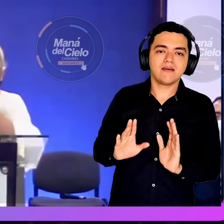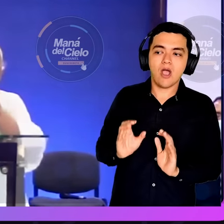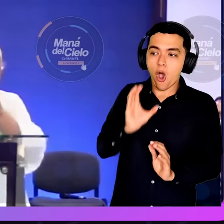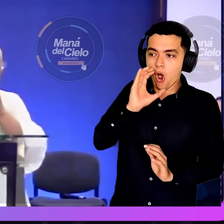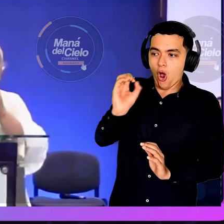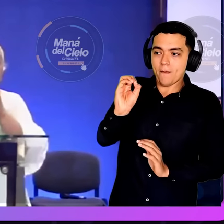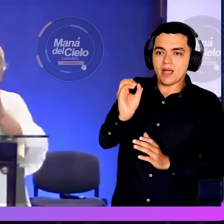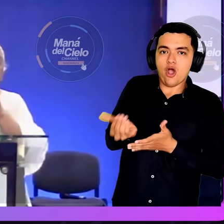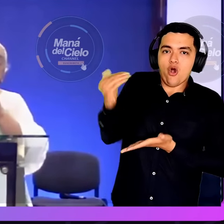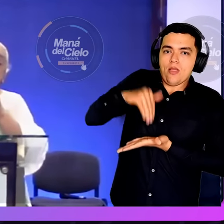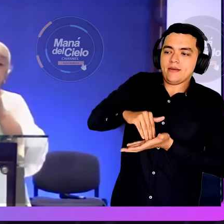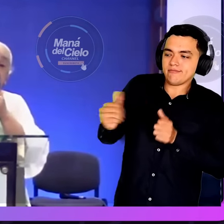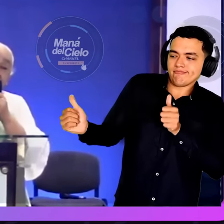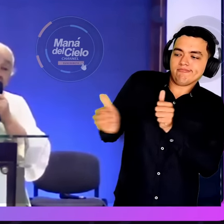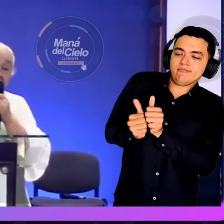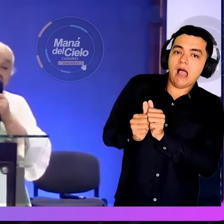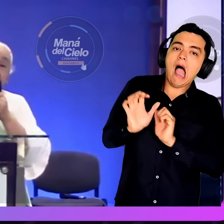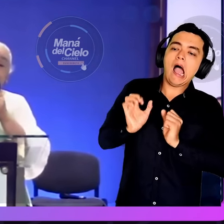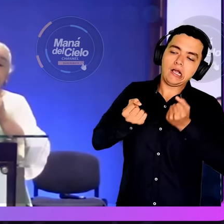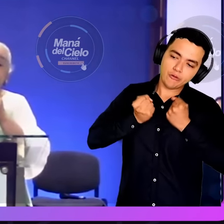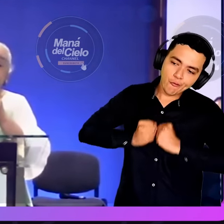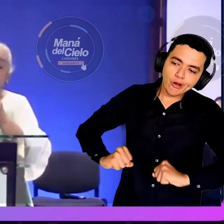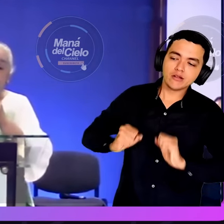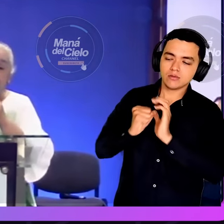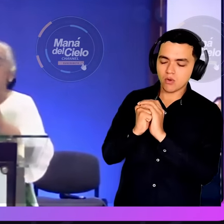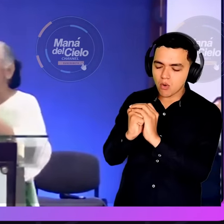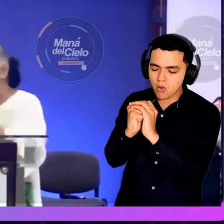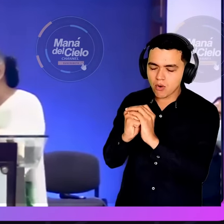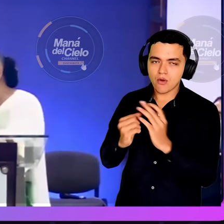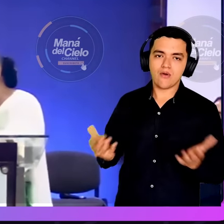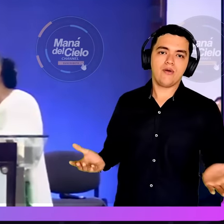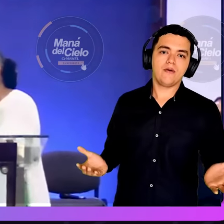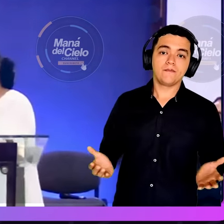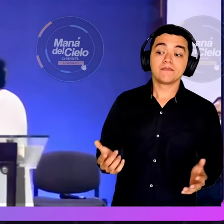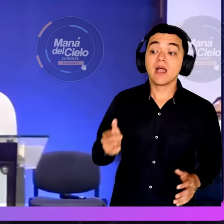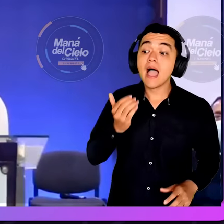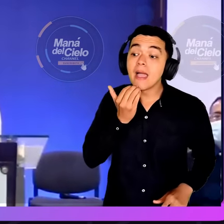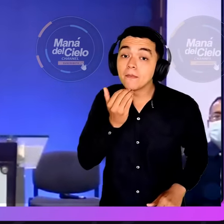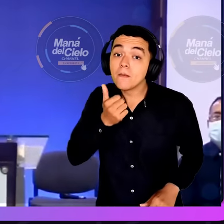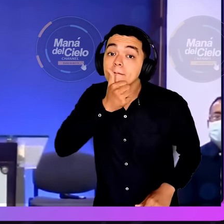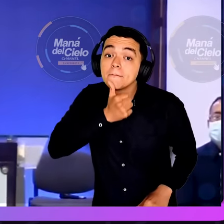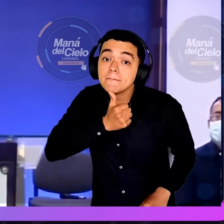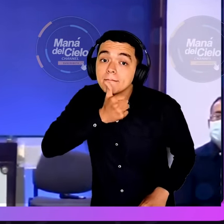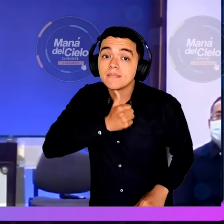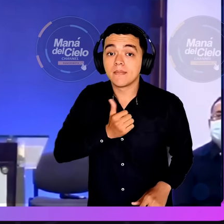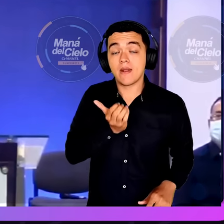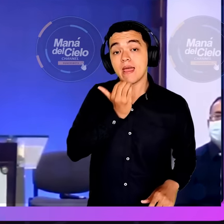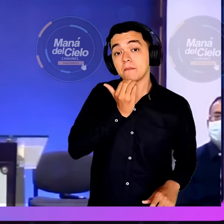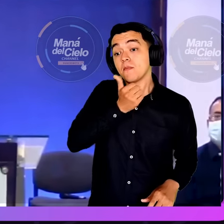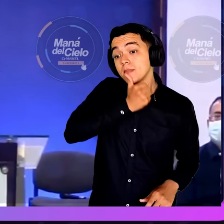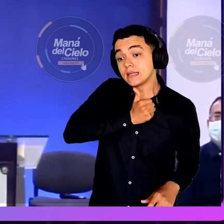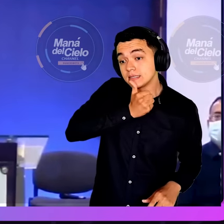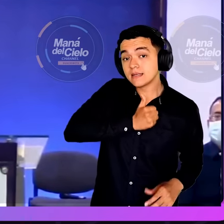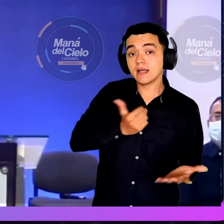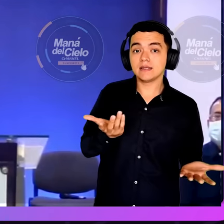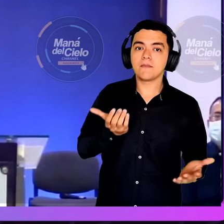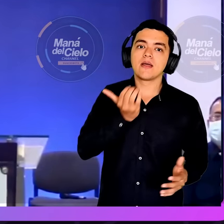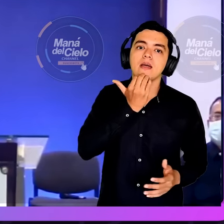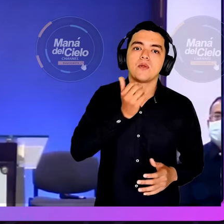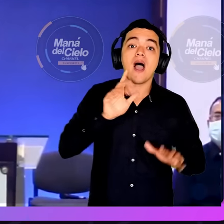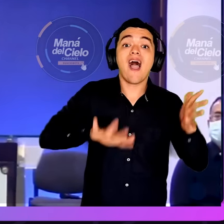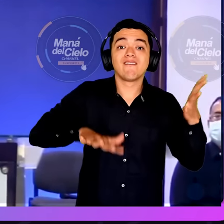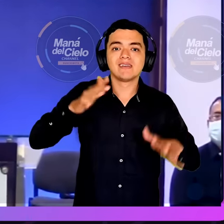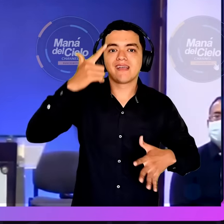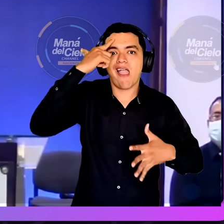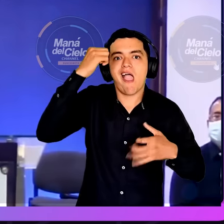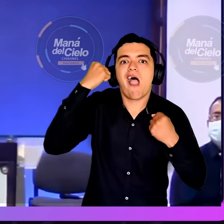maneja el proceso de oración y ayuno y espera que Dios te dé la victoria, porque la espera desespera. Y a veces, hermanos, queremos orar